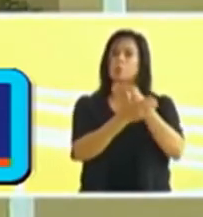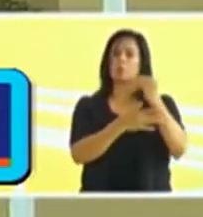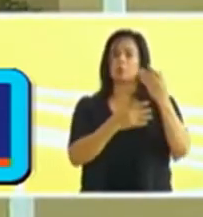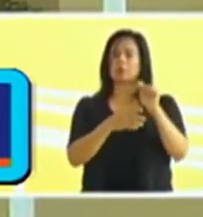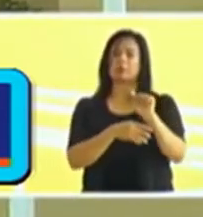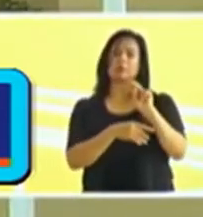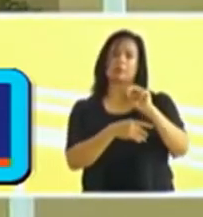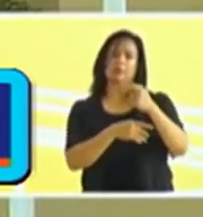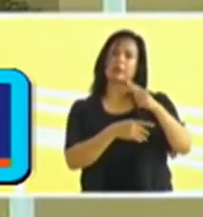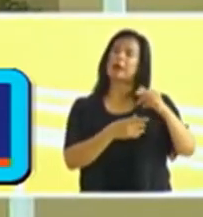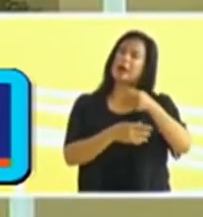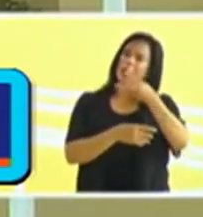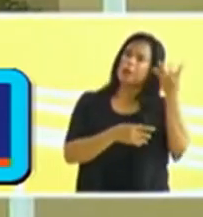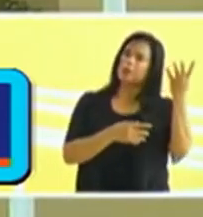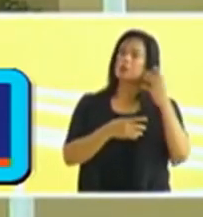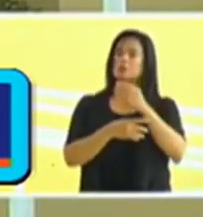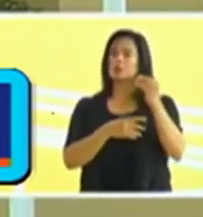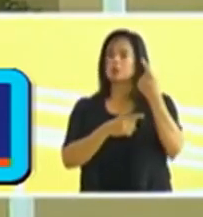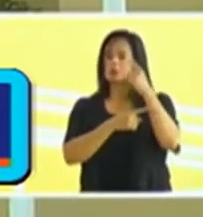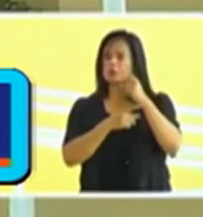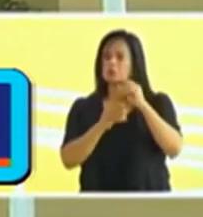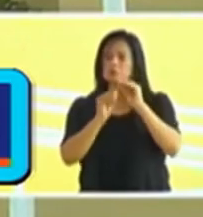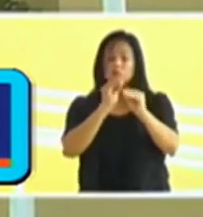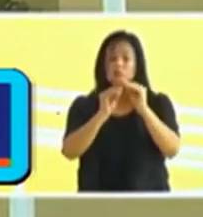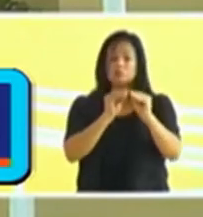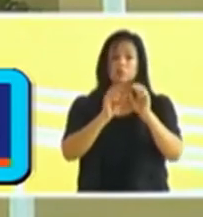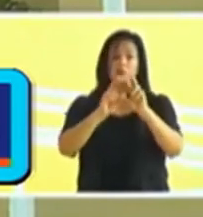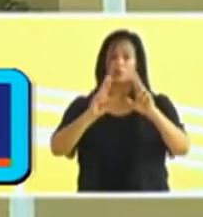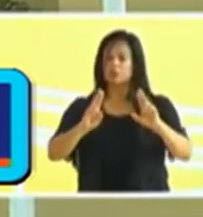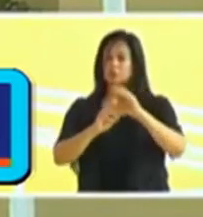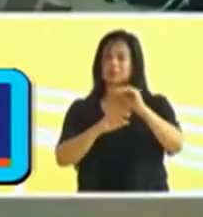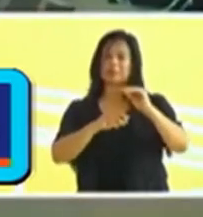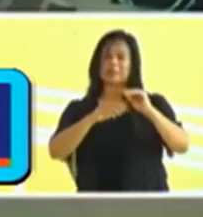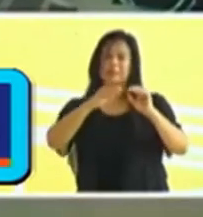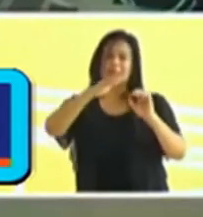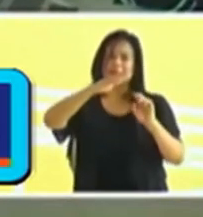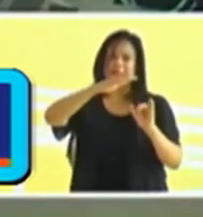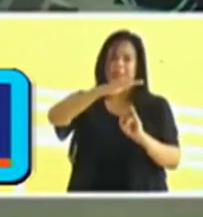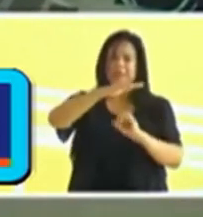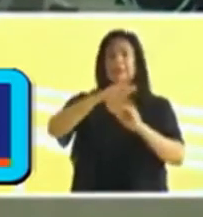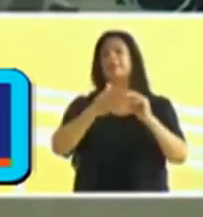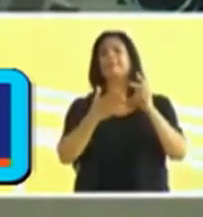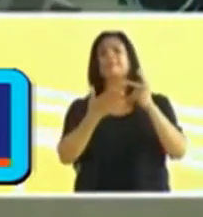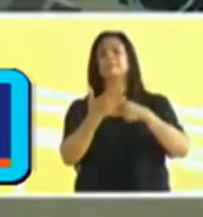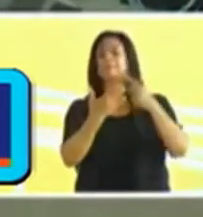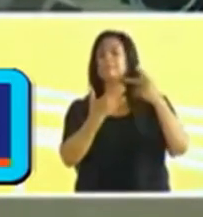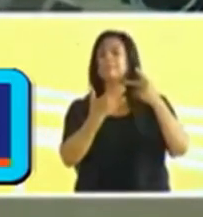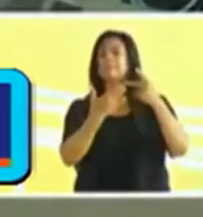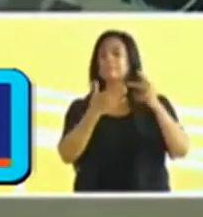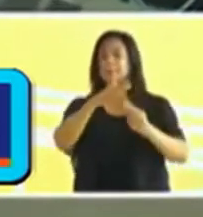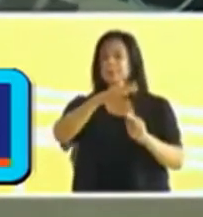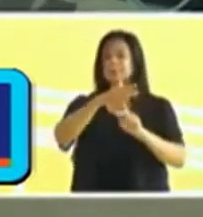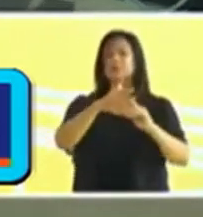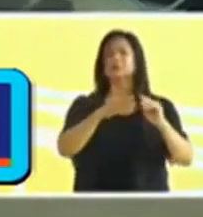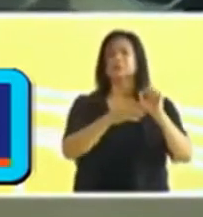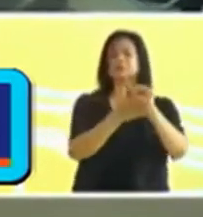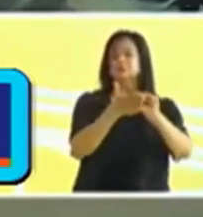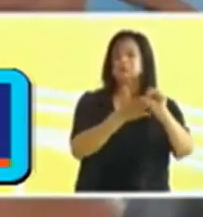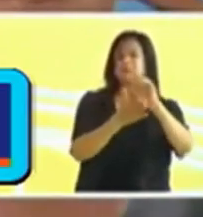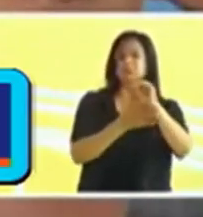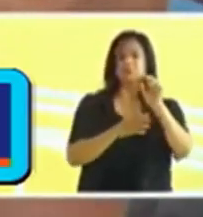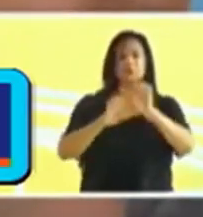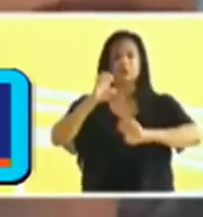Ángel mencionó varias, como la adecuación al currículum del nivel inicial, primario y secundario, un sistema